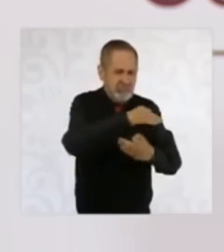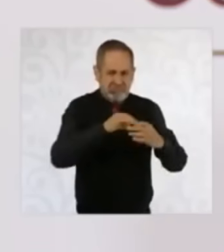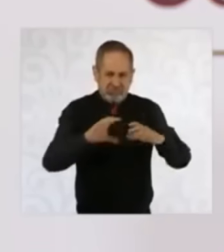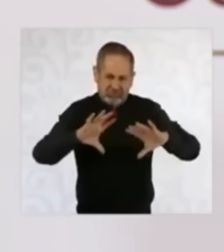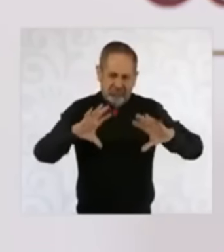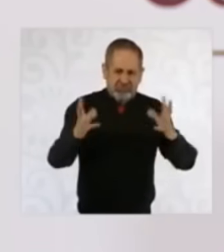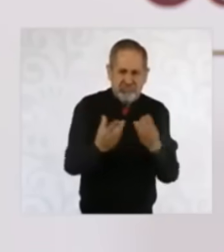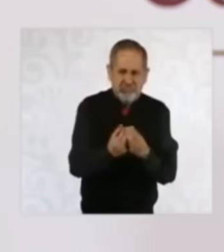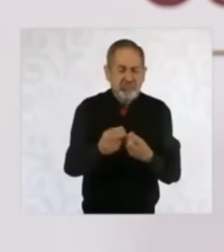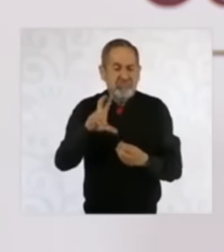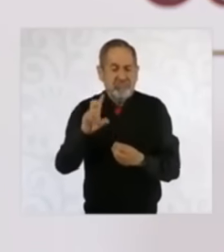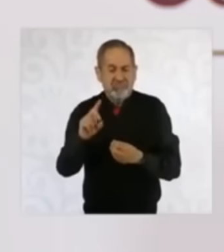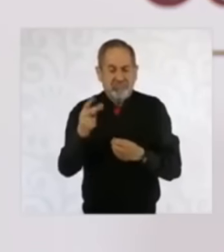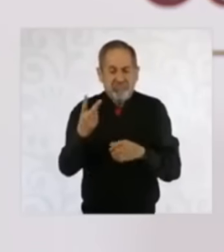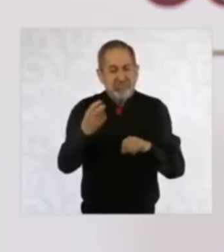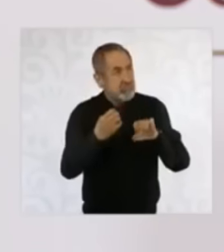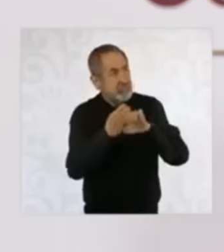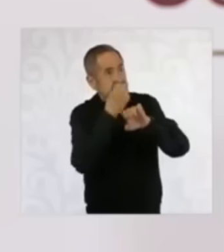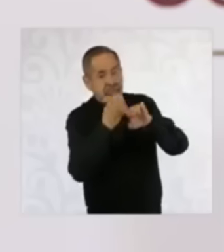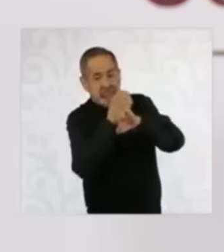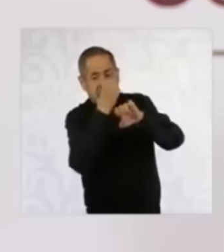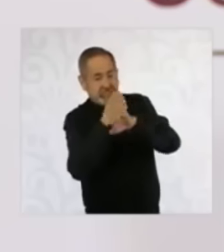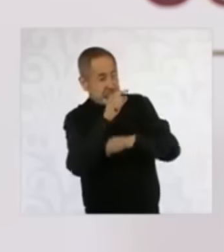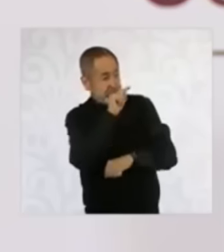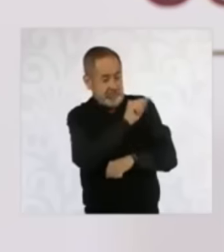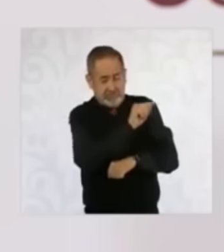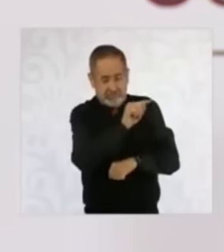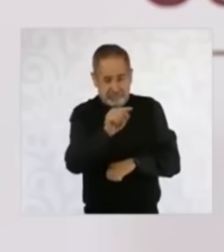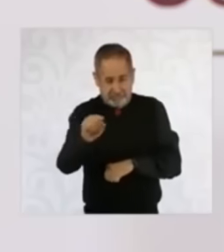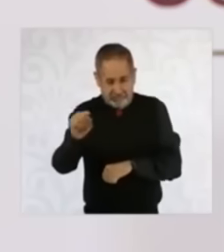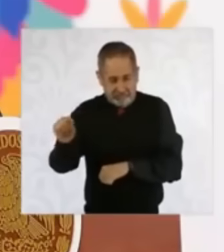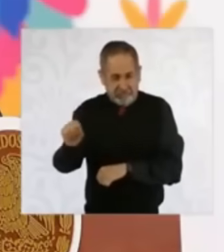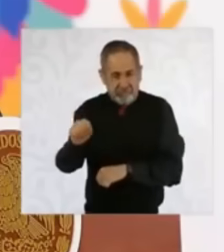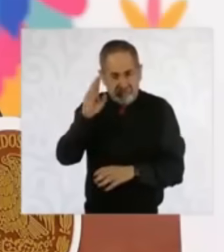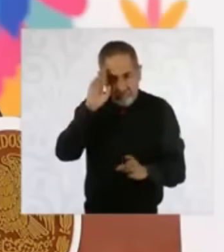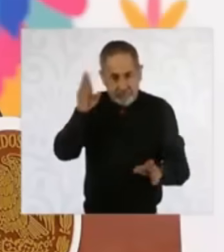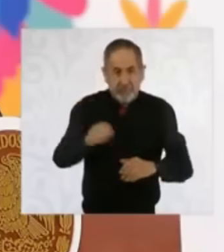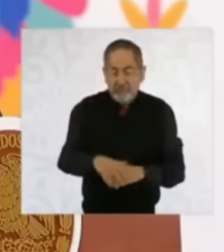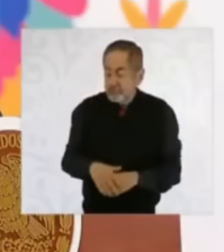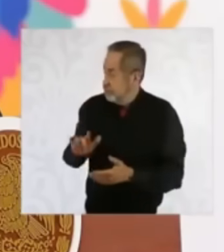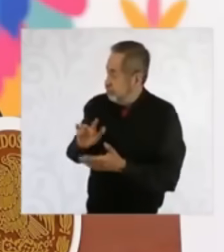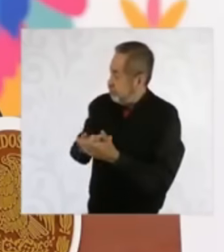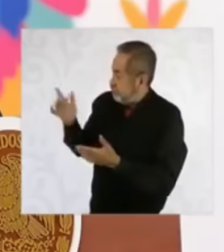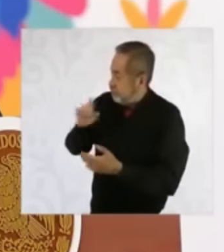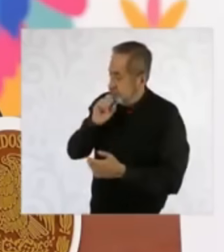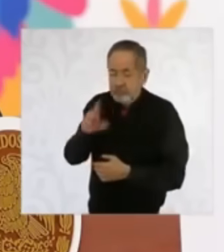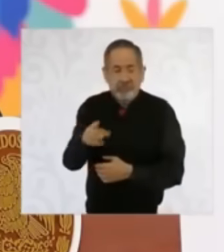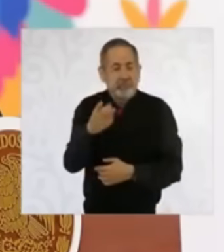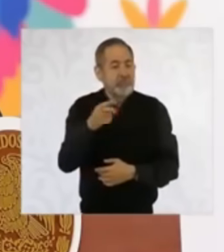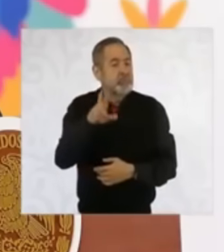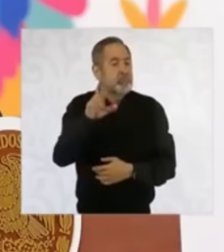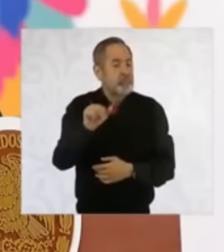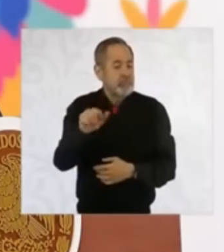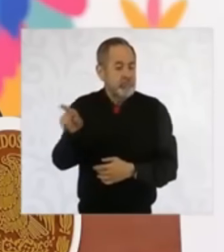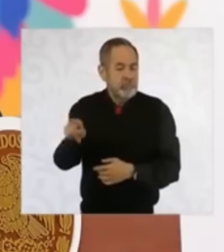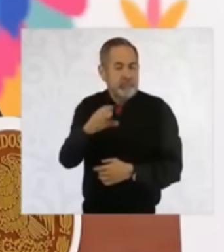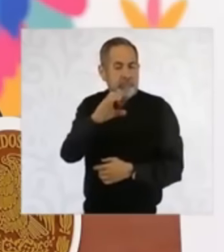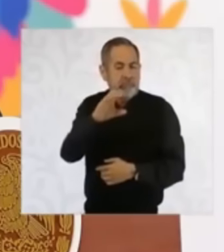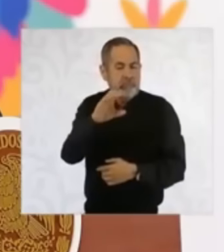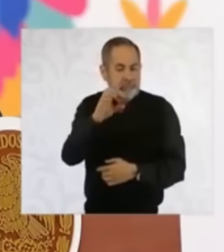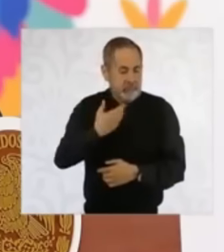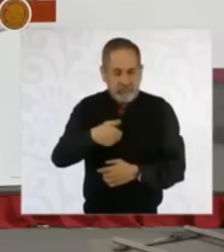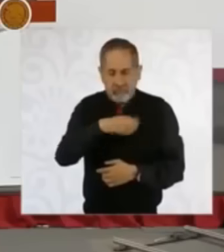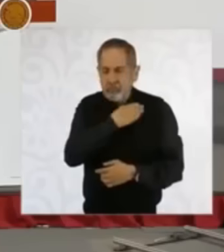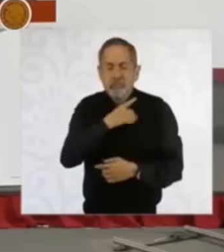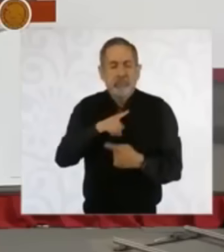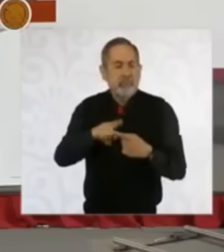día para sacar adelante a sus familias Y que ahora nos necesitan más que nunca así que ya saben antes de ir a las grandes cadenas dense una